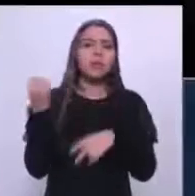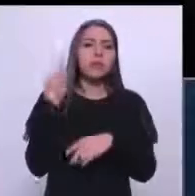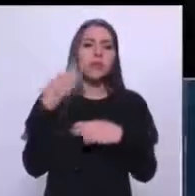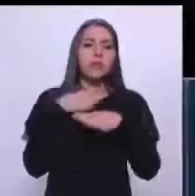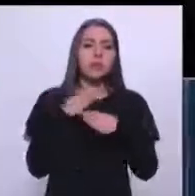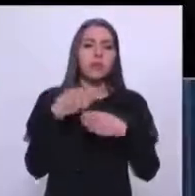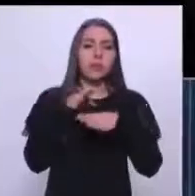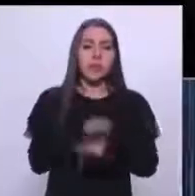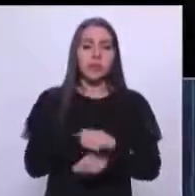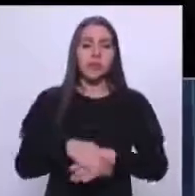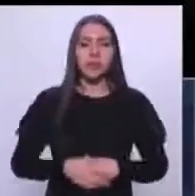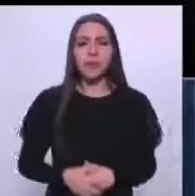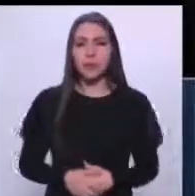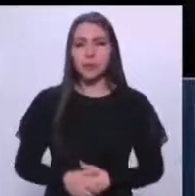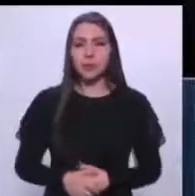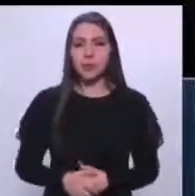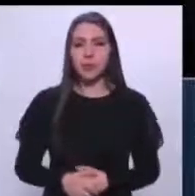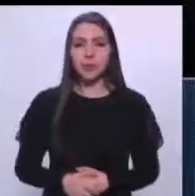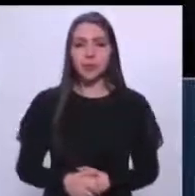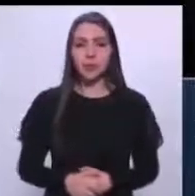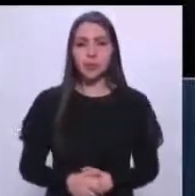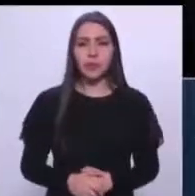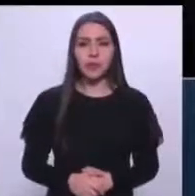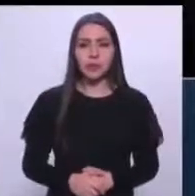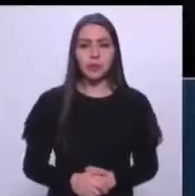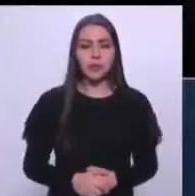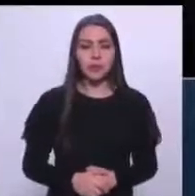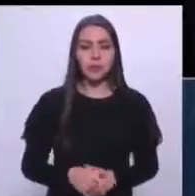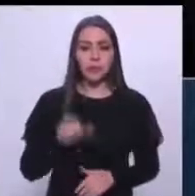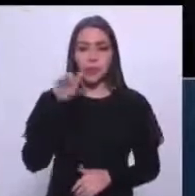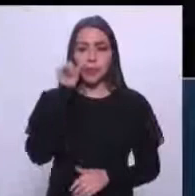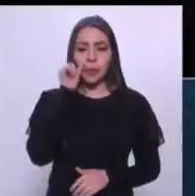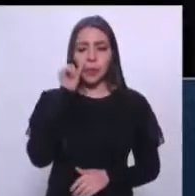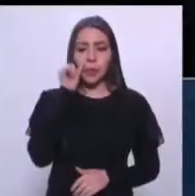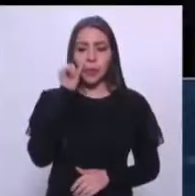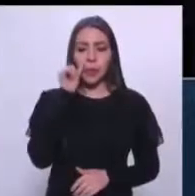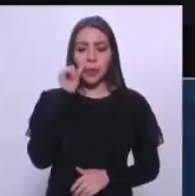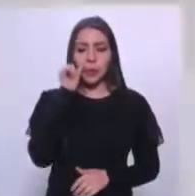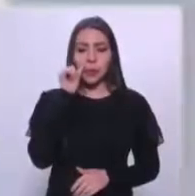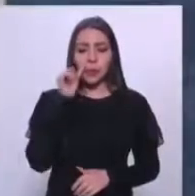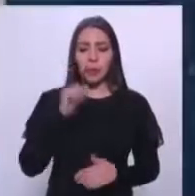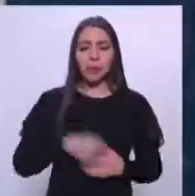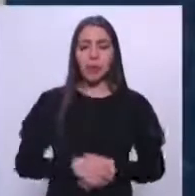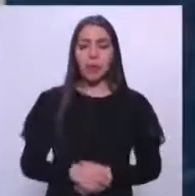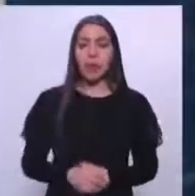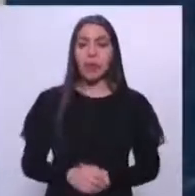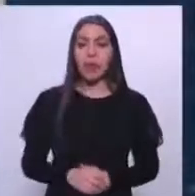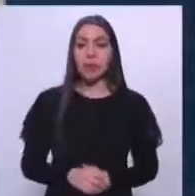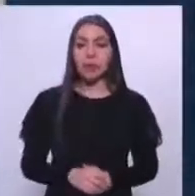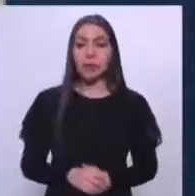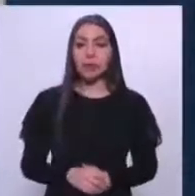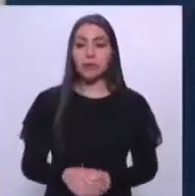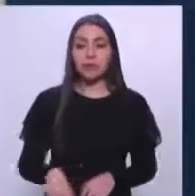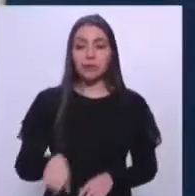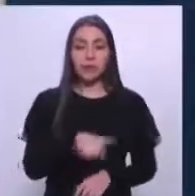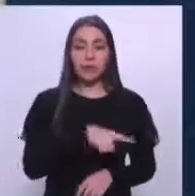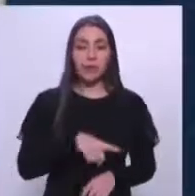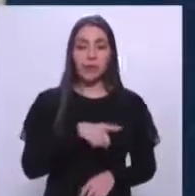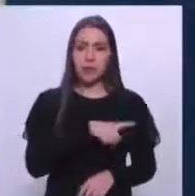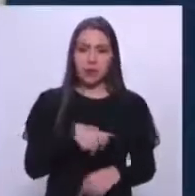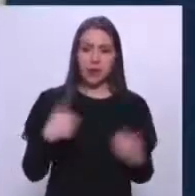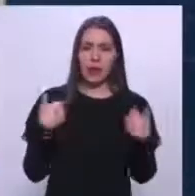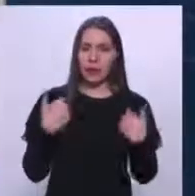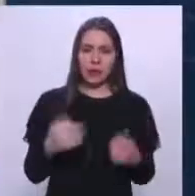Bueno, tenemos claramente establecido que se tiene que respetar la autonomía del Banco de